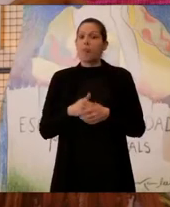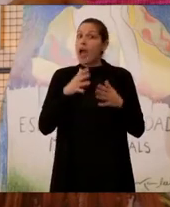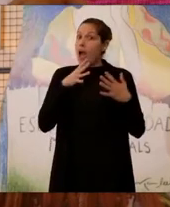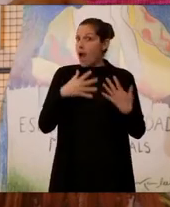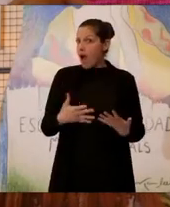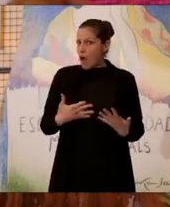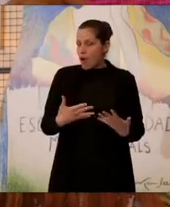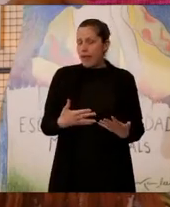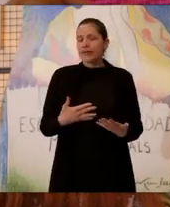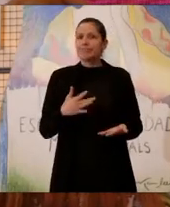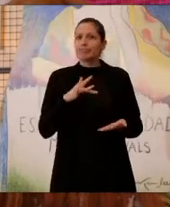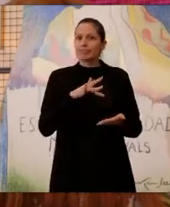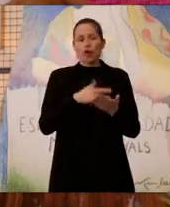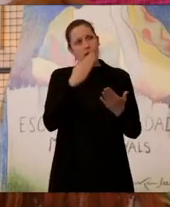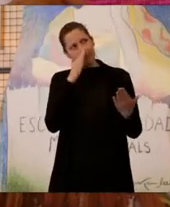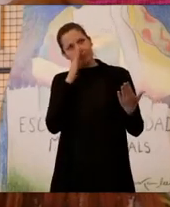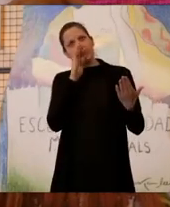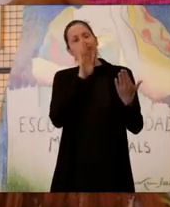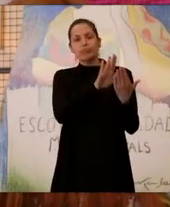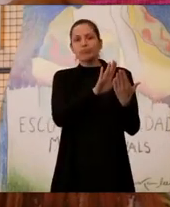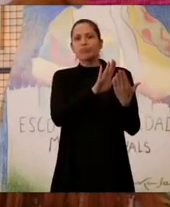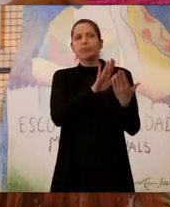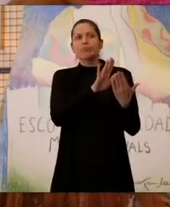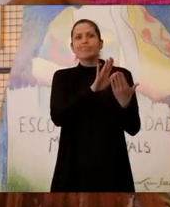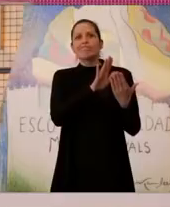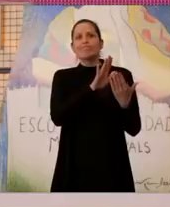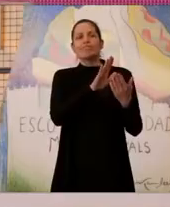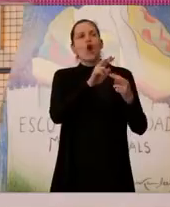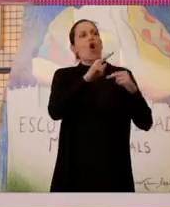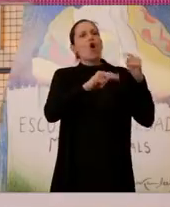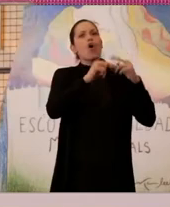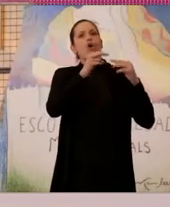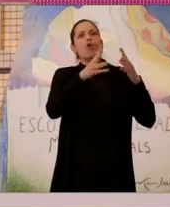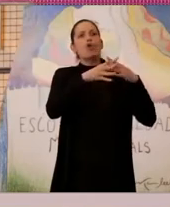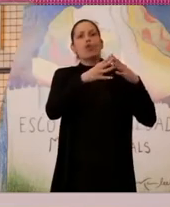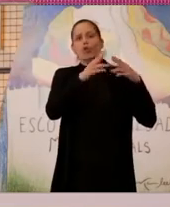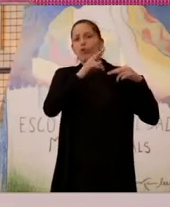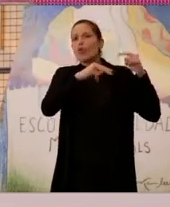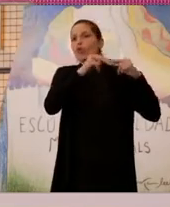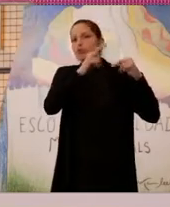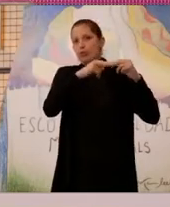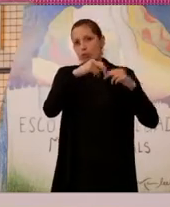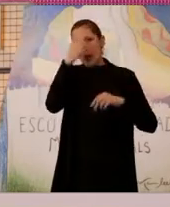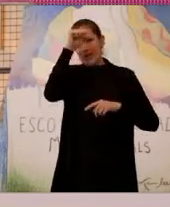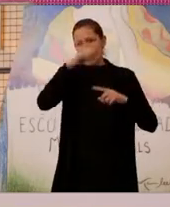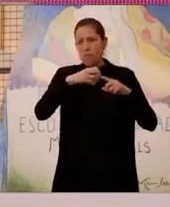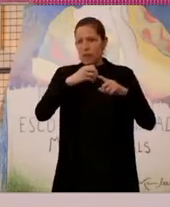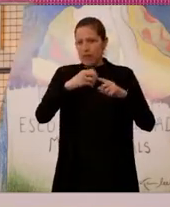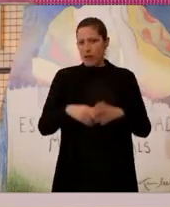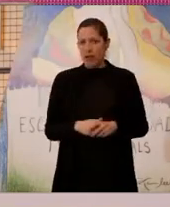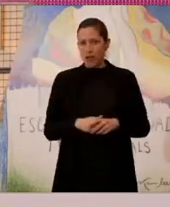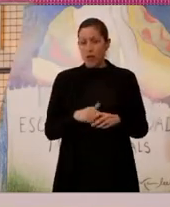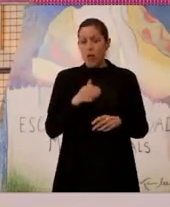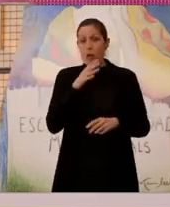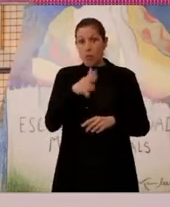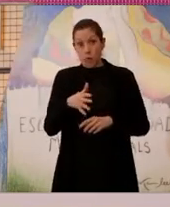enfrentarnos a lo que es digamos las construcciones del patriarcado como el patriarcado ha construido el mundo